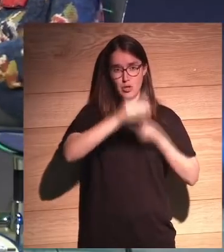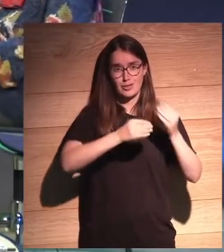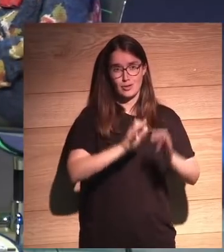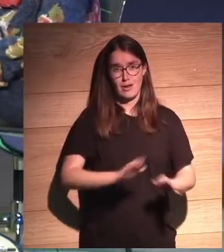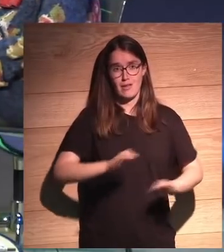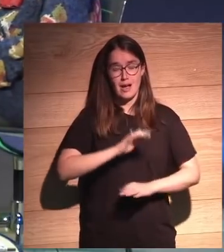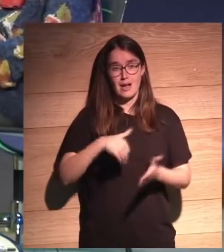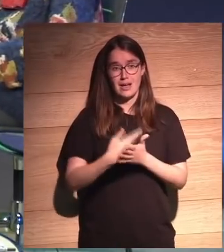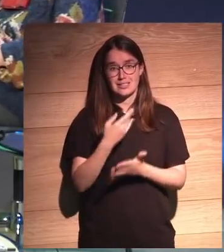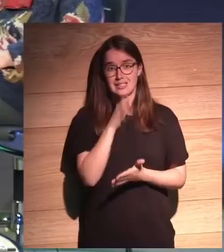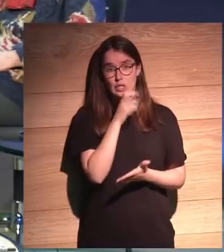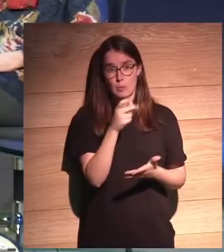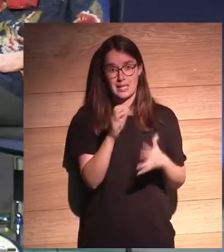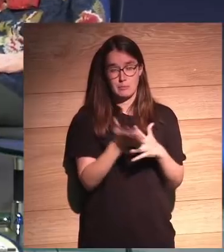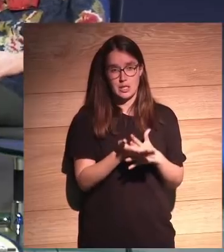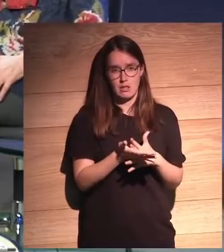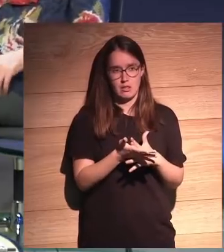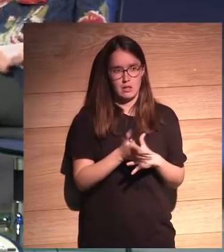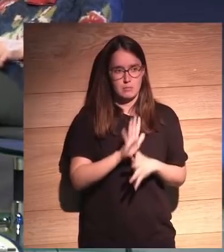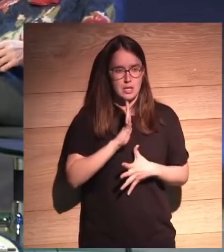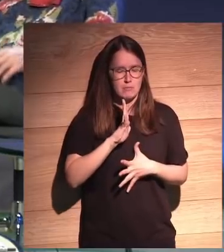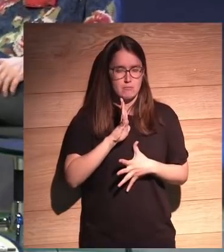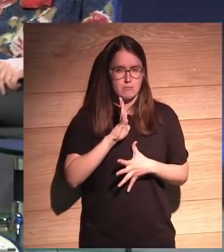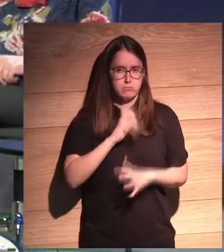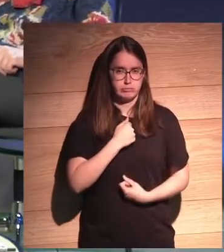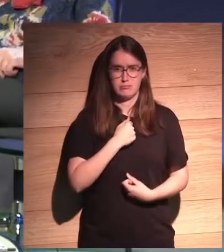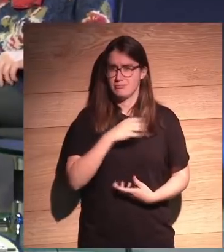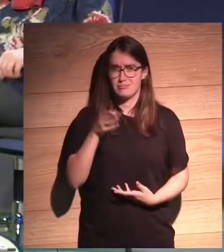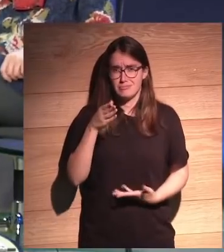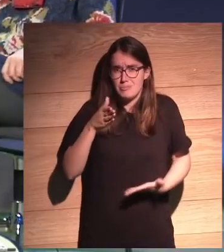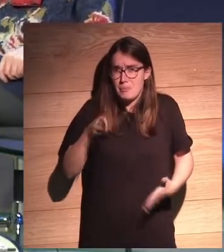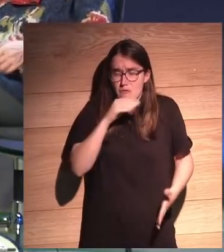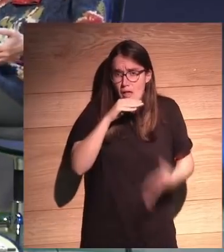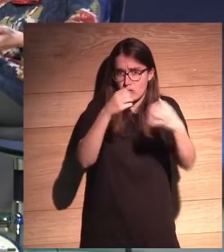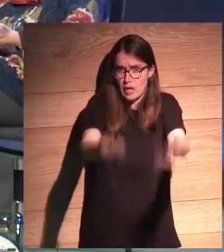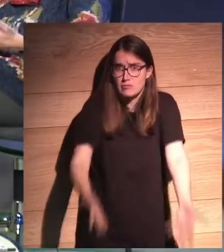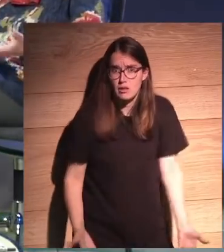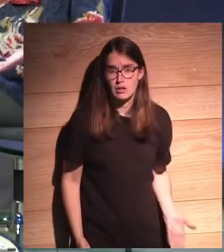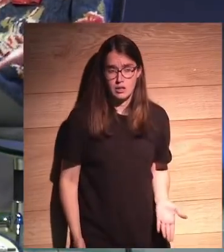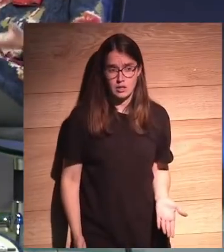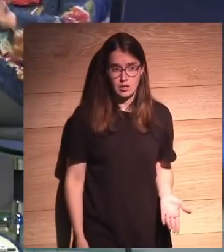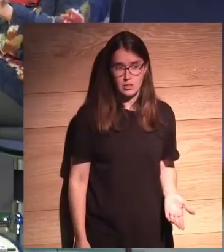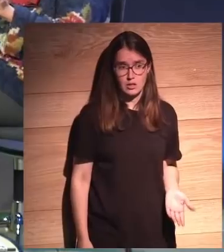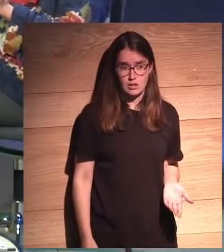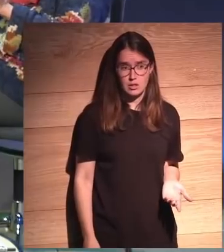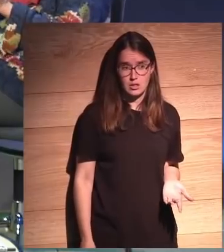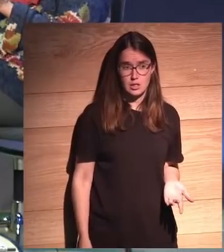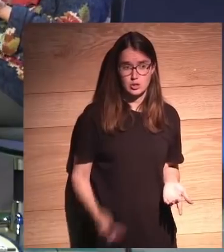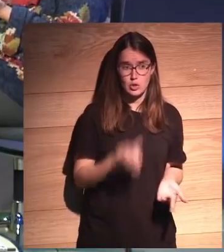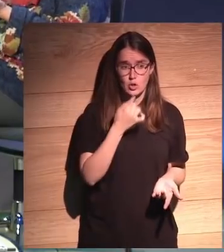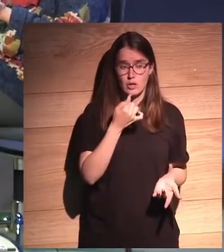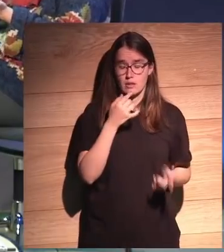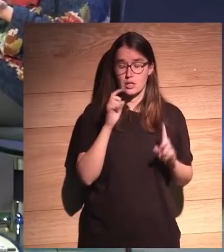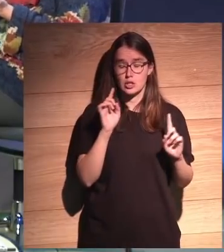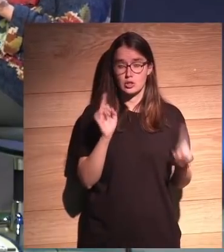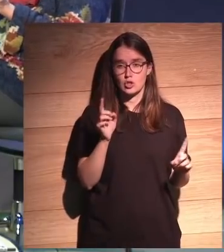hasta mediados del siglo XX a mí me indigna. No, es que es me indigna. Vamos. Es que esto que dices de que solo